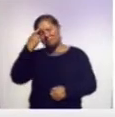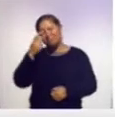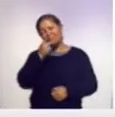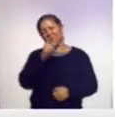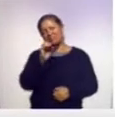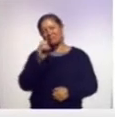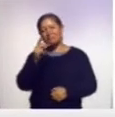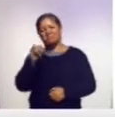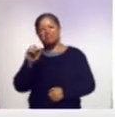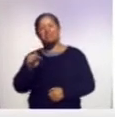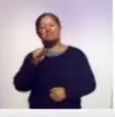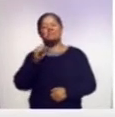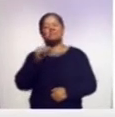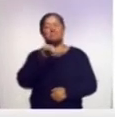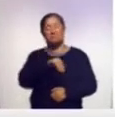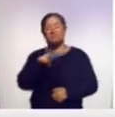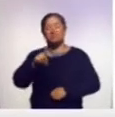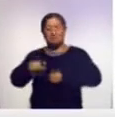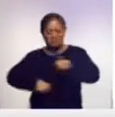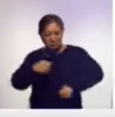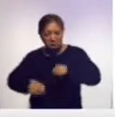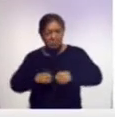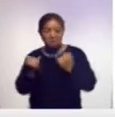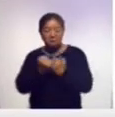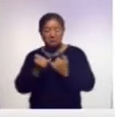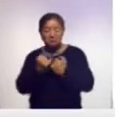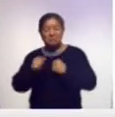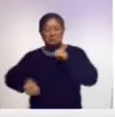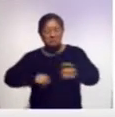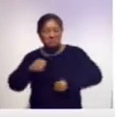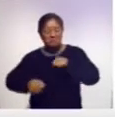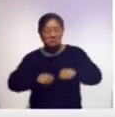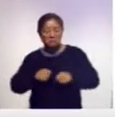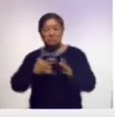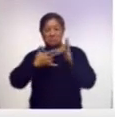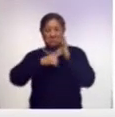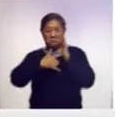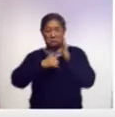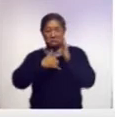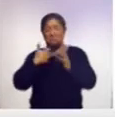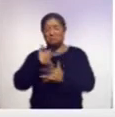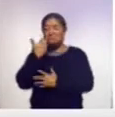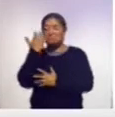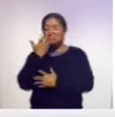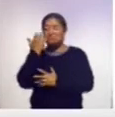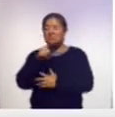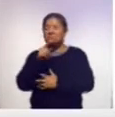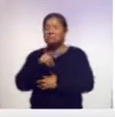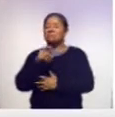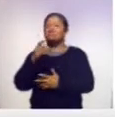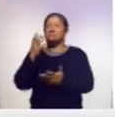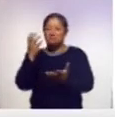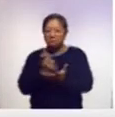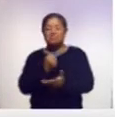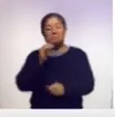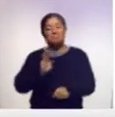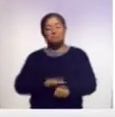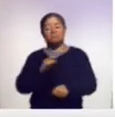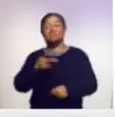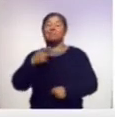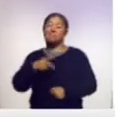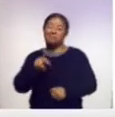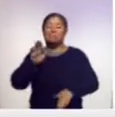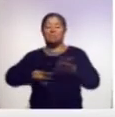en ciclismo, en pista, lo ha hecho también a través de una pista en algún horario buscando que se pueda romper esa marca, pero es cierto, a veces